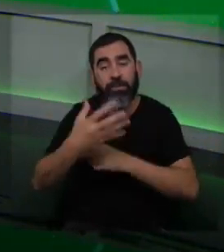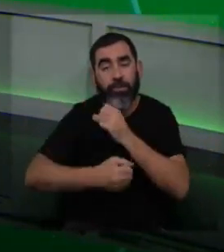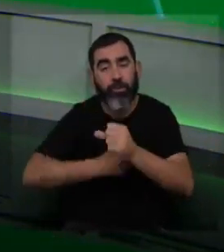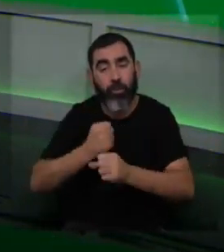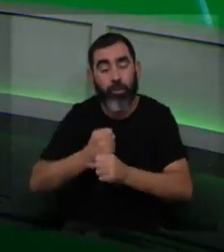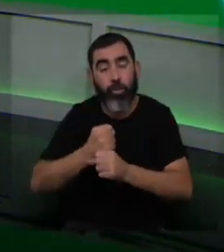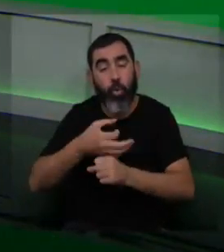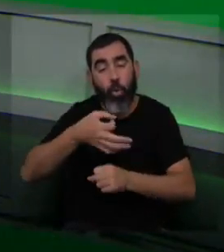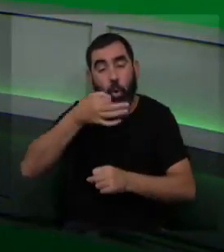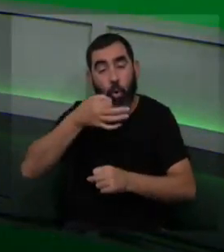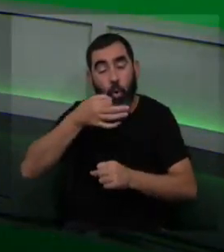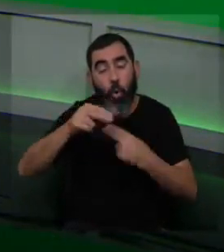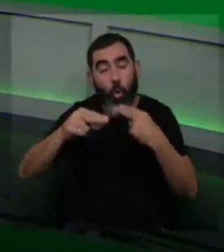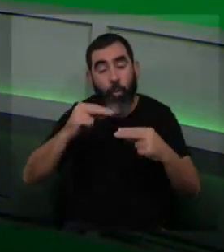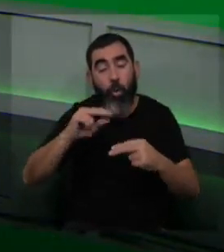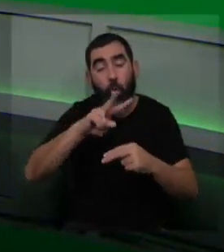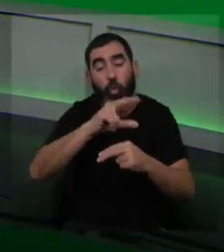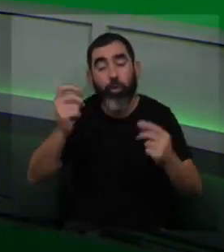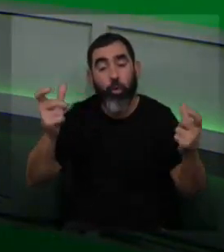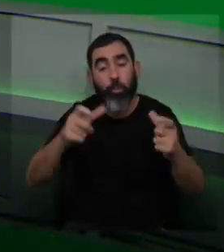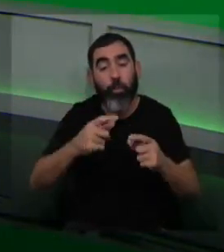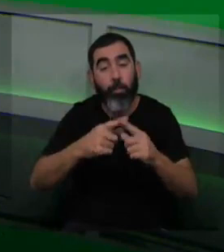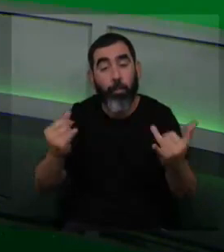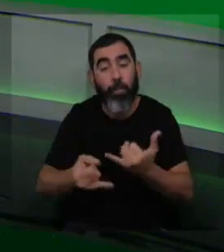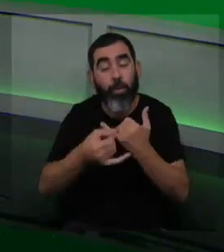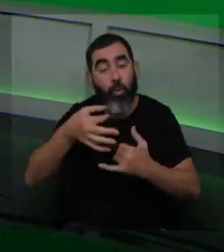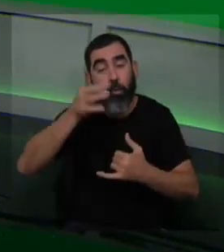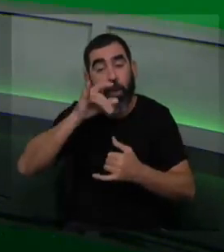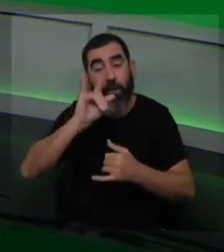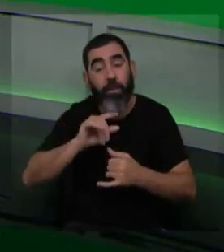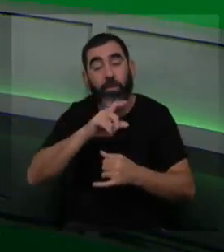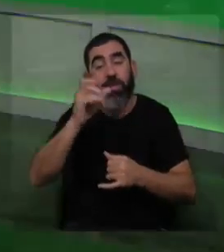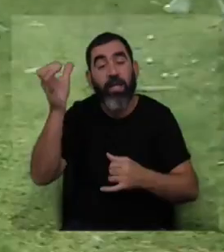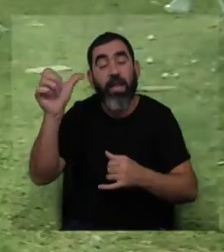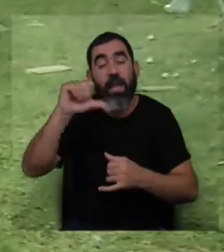El comedor da 200 platos de comida por día y el merendero 100 litros de leche.